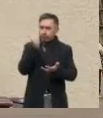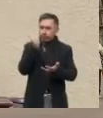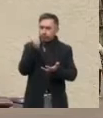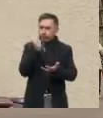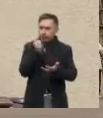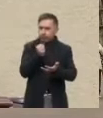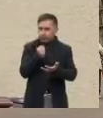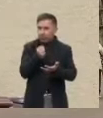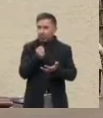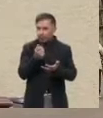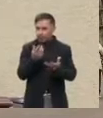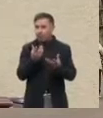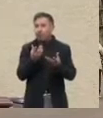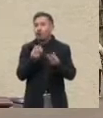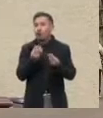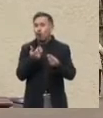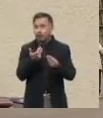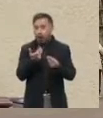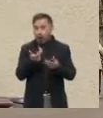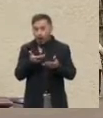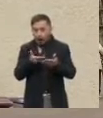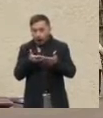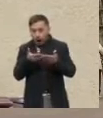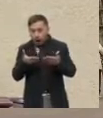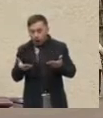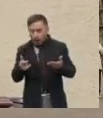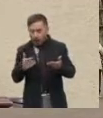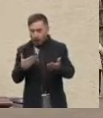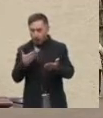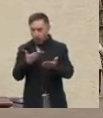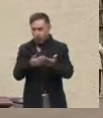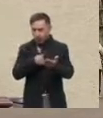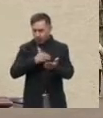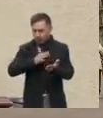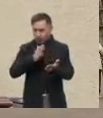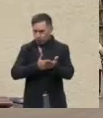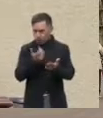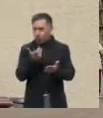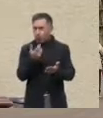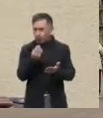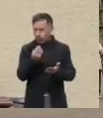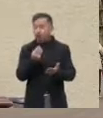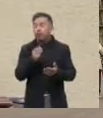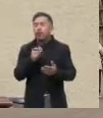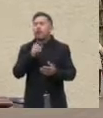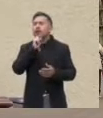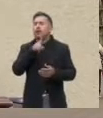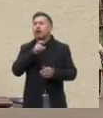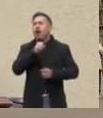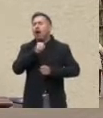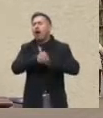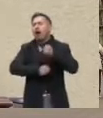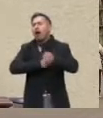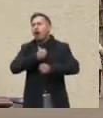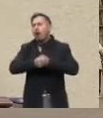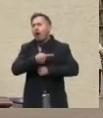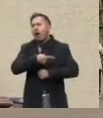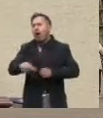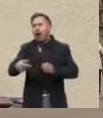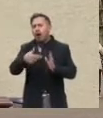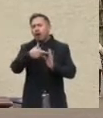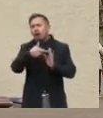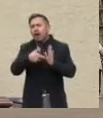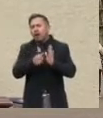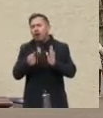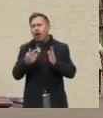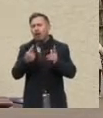han sido cuantiosas, como lo es la que hoy se propone. Pero también el largo historial de violaciones a las normas evidencia que estas sanciones